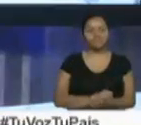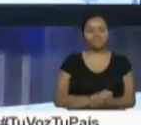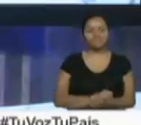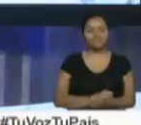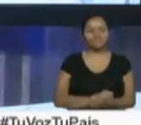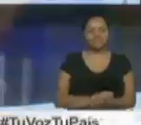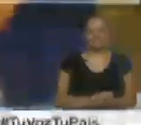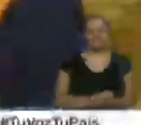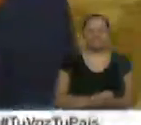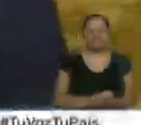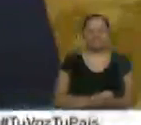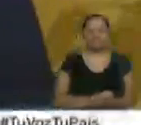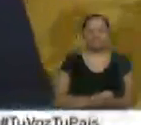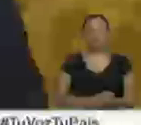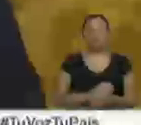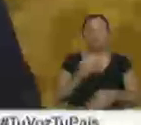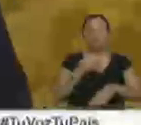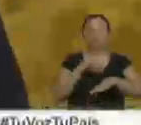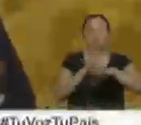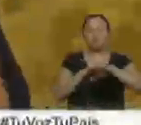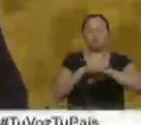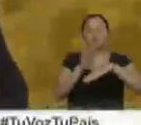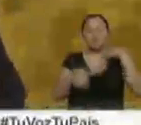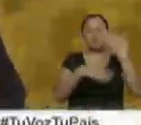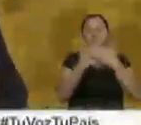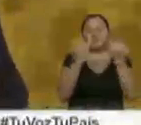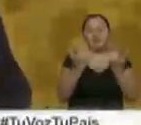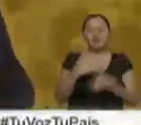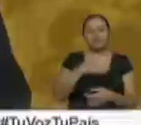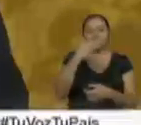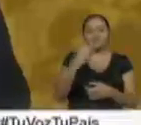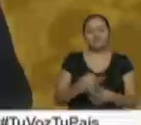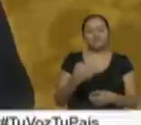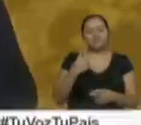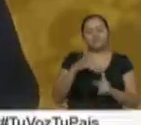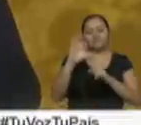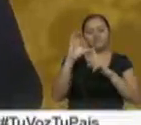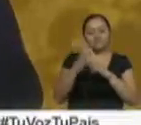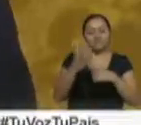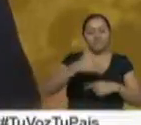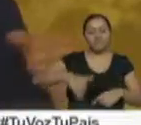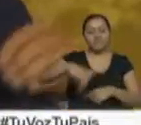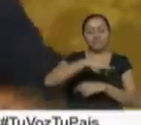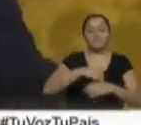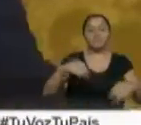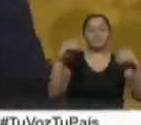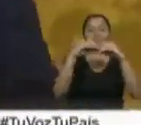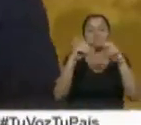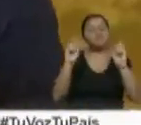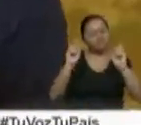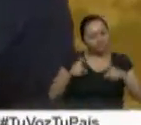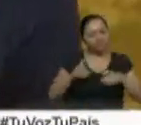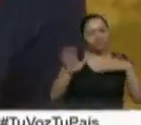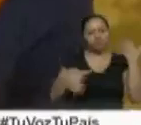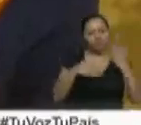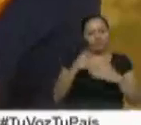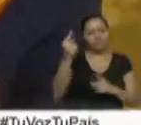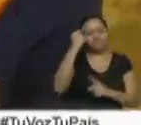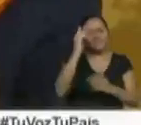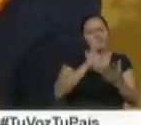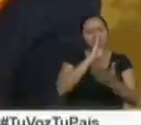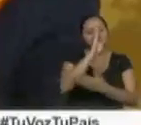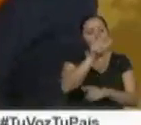Electoral. Hago un llamado a seguir dignificando la política y la democracia. Nos tenemos que deber siempre